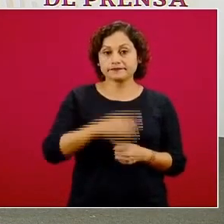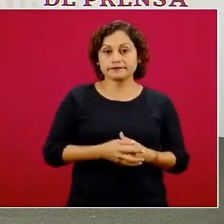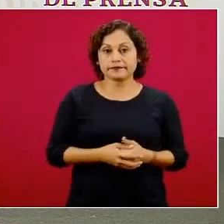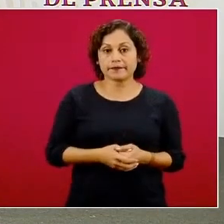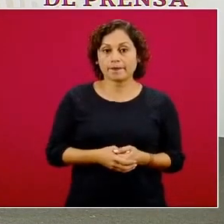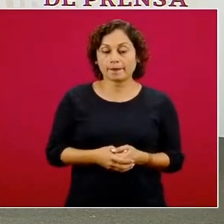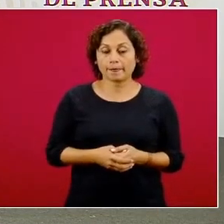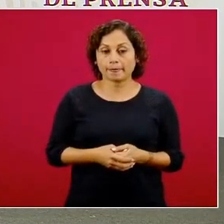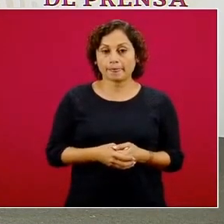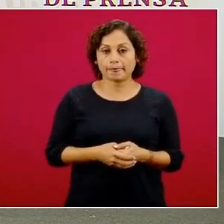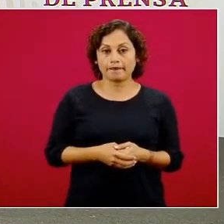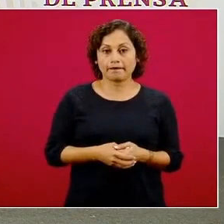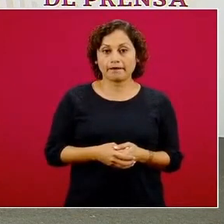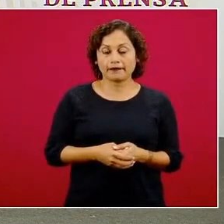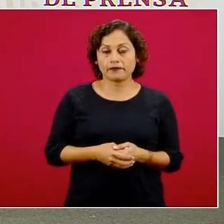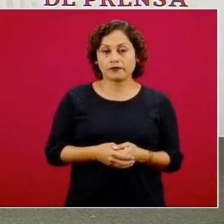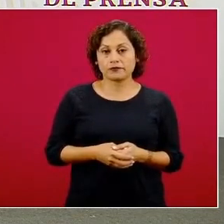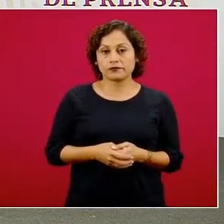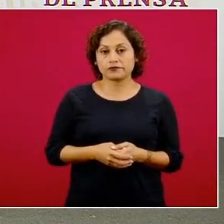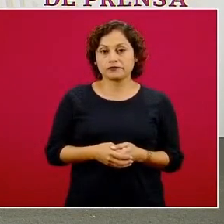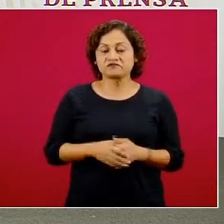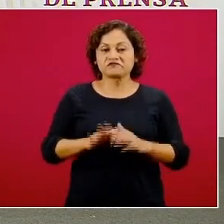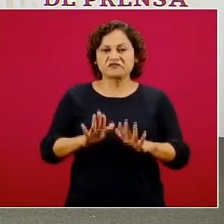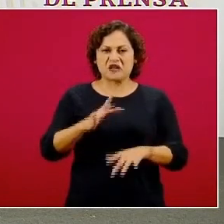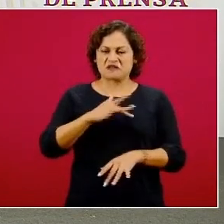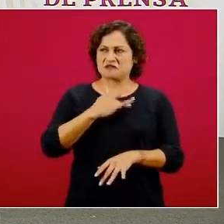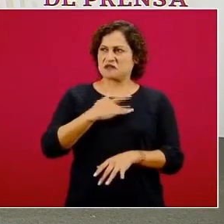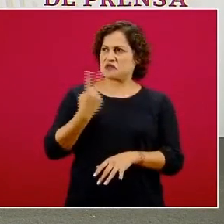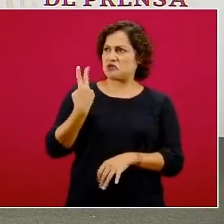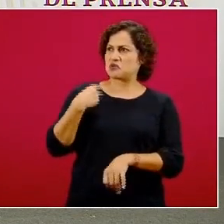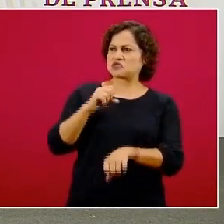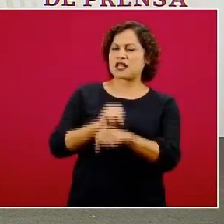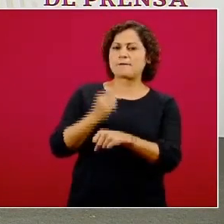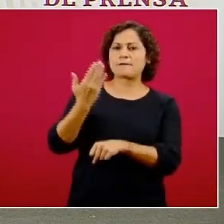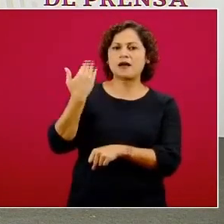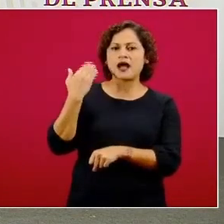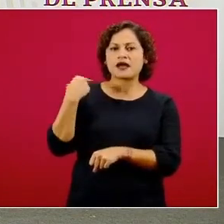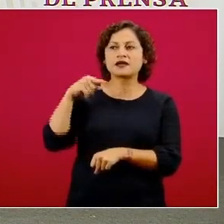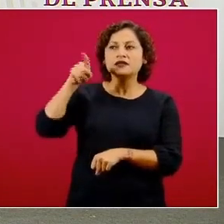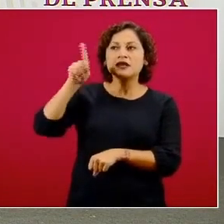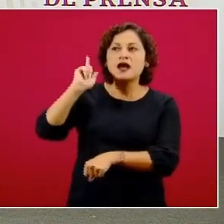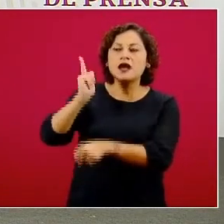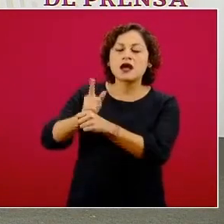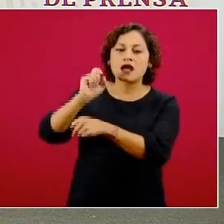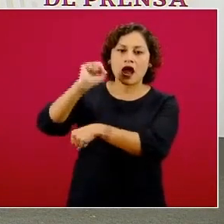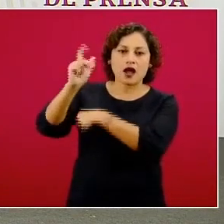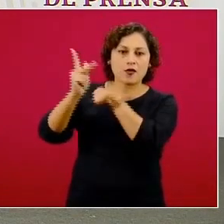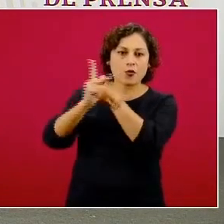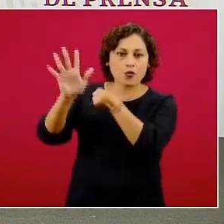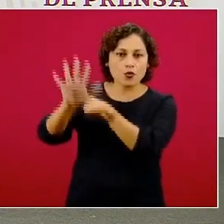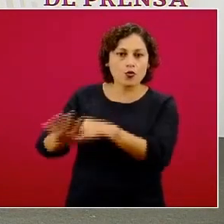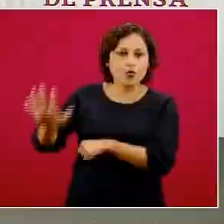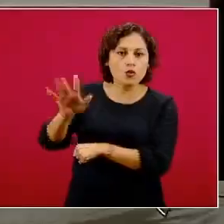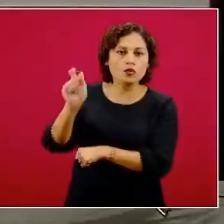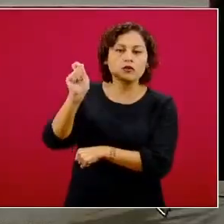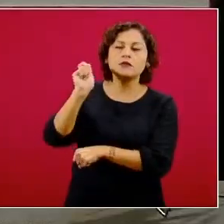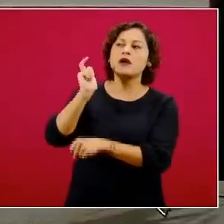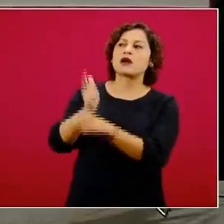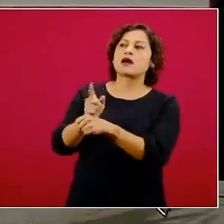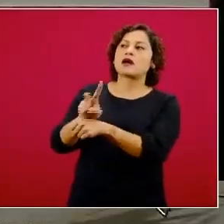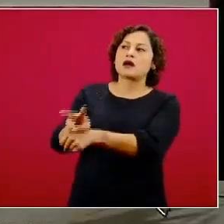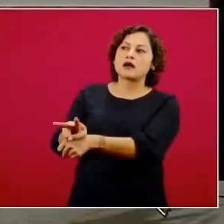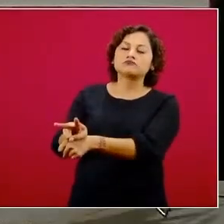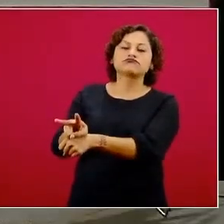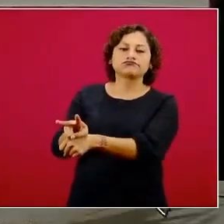Me parece que no más allá de hace 2 semanas se presentó la situación en Europa, donde observábamos que hay